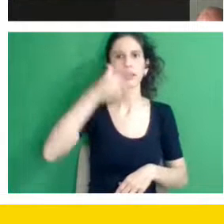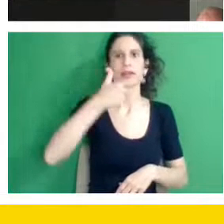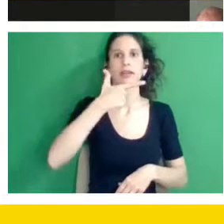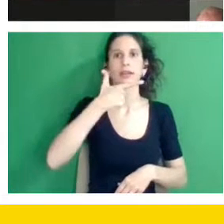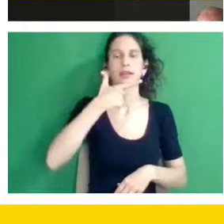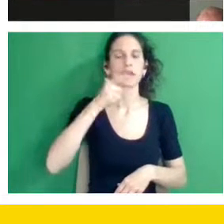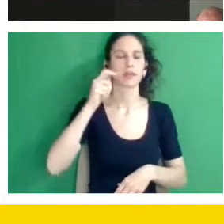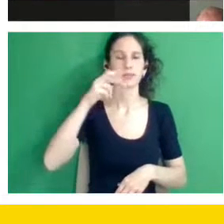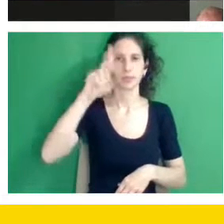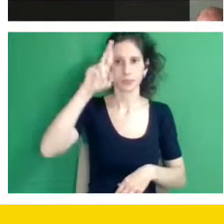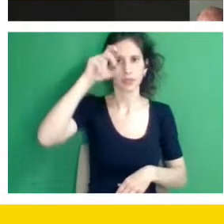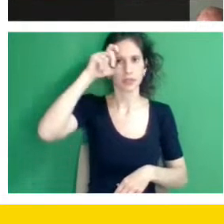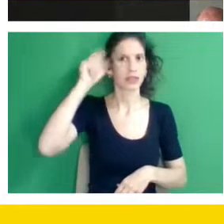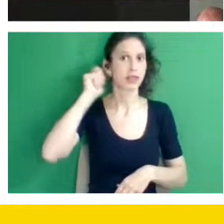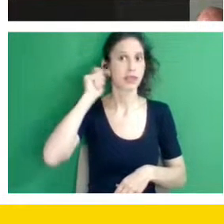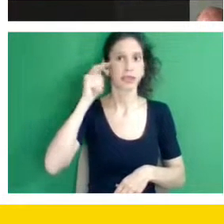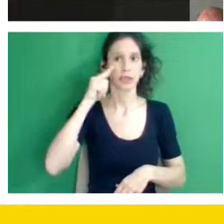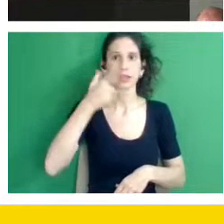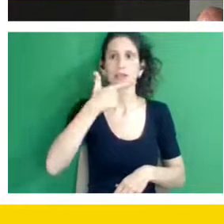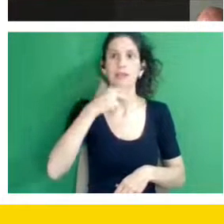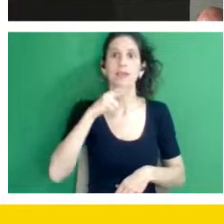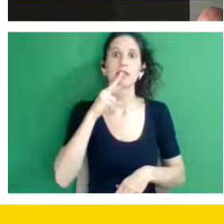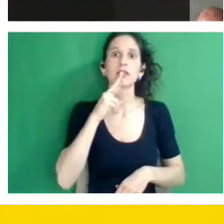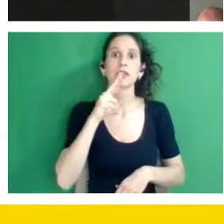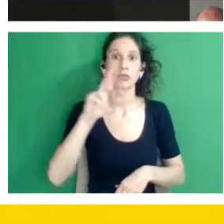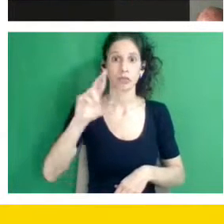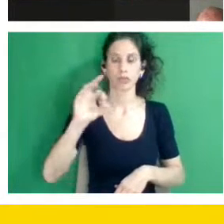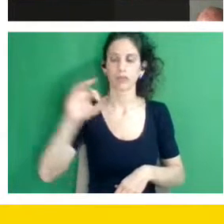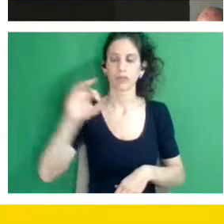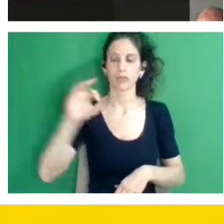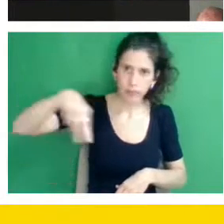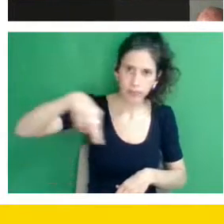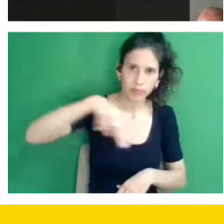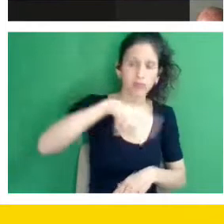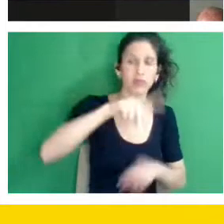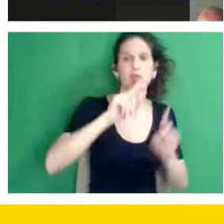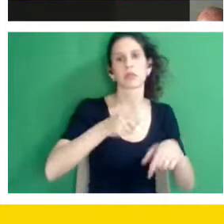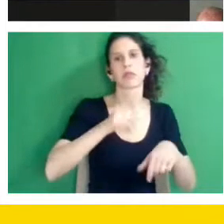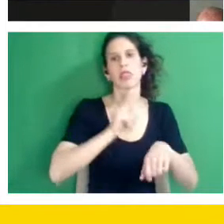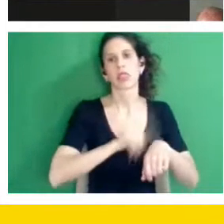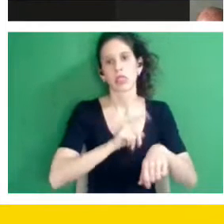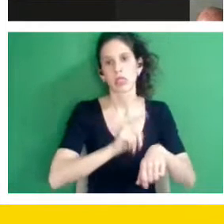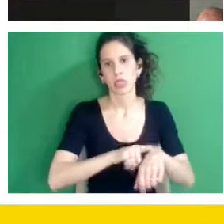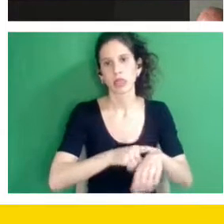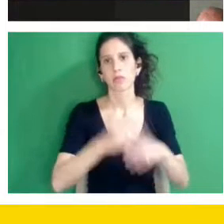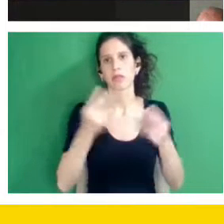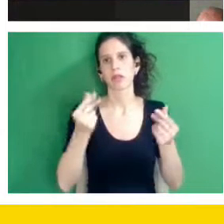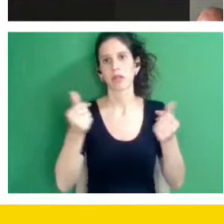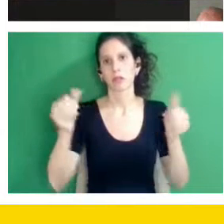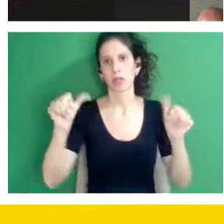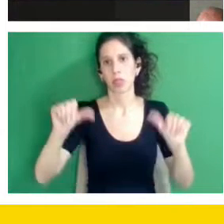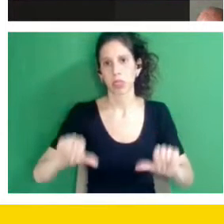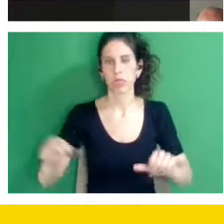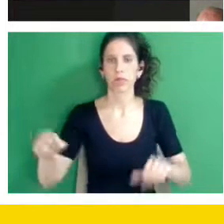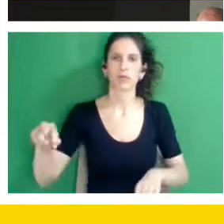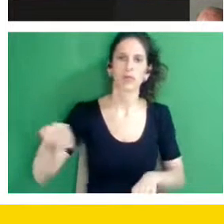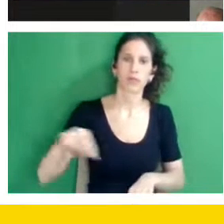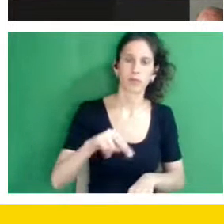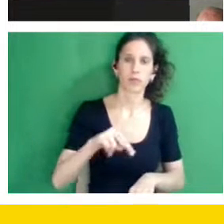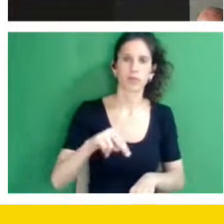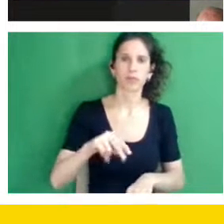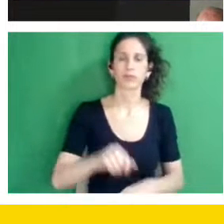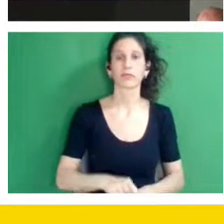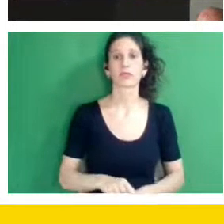la inscripción ha comenzado a descentralizarse y a hacerse en forma virtual. Cambiamos, por favor.